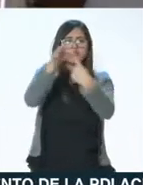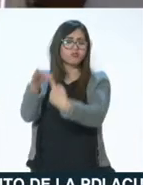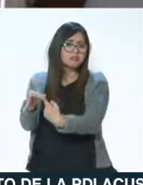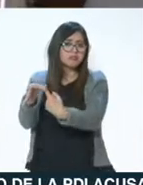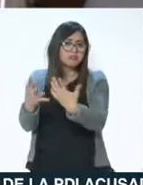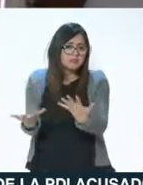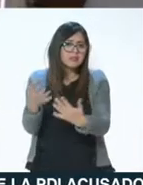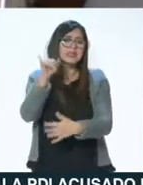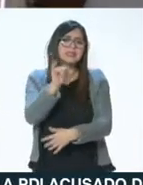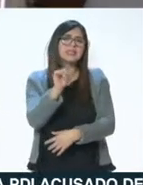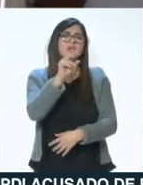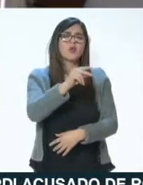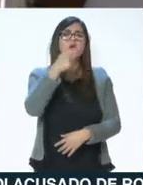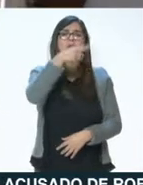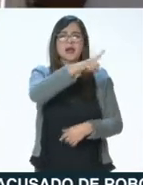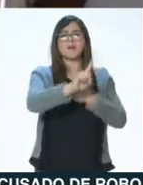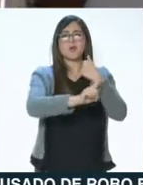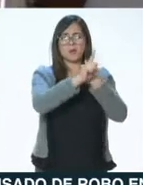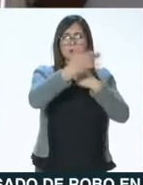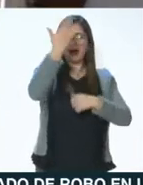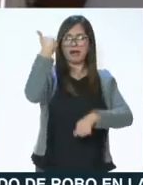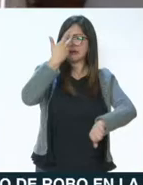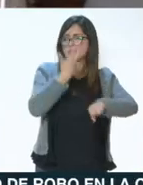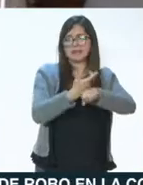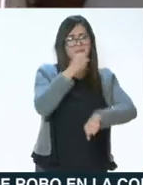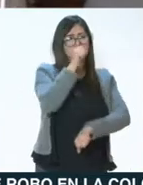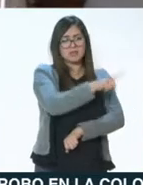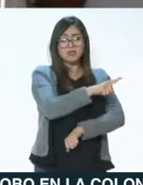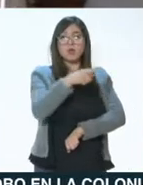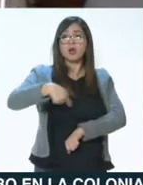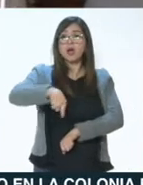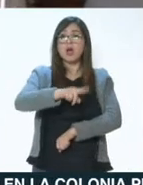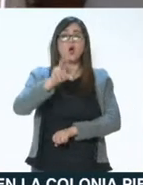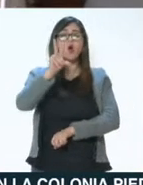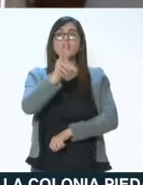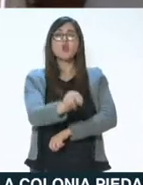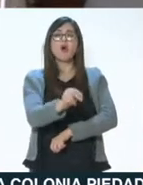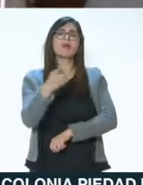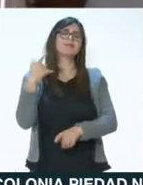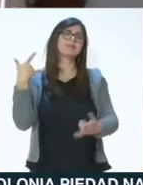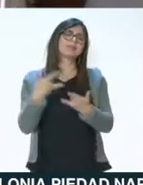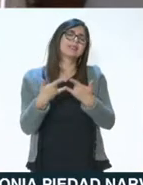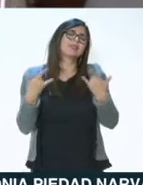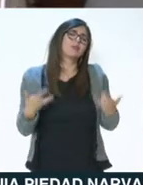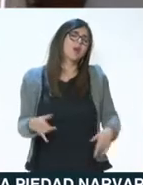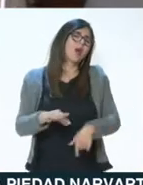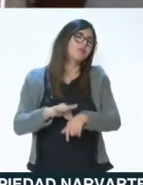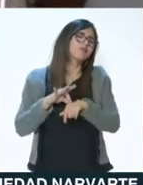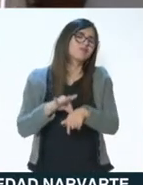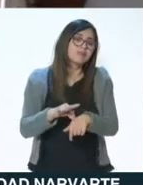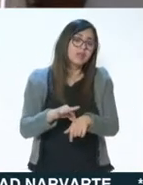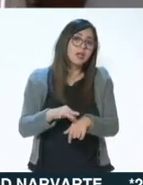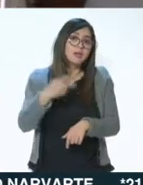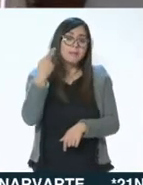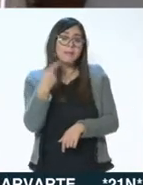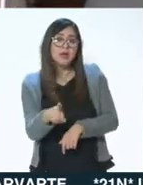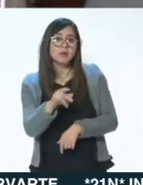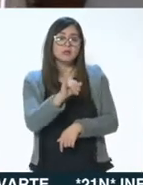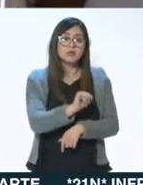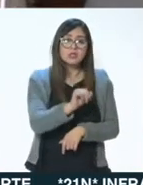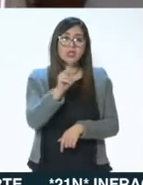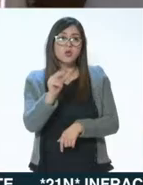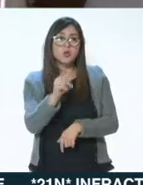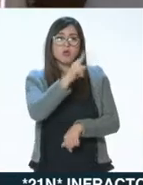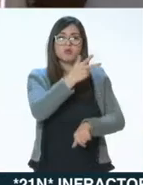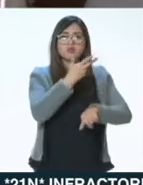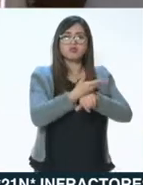negarnos a la historia. Sin embargo, yo creo que si Estados Unidos solo está jugando sus fichas para generar una mayor